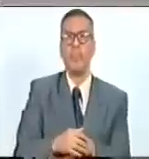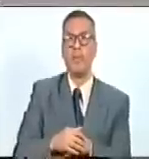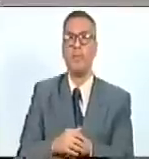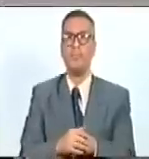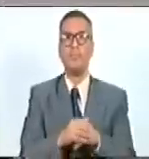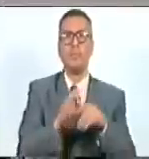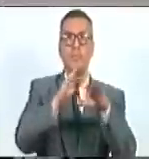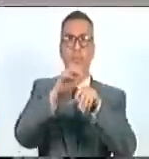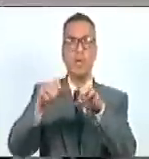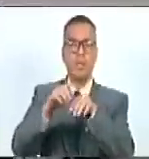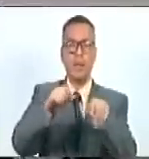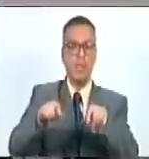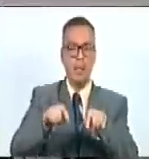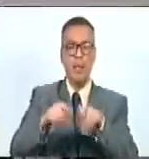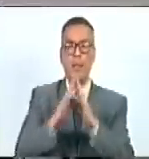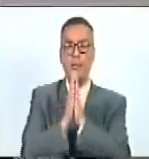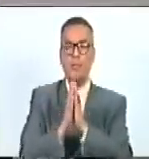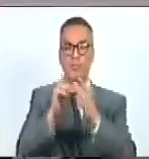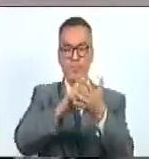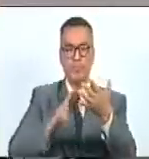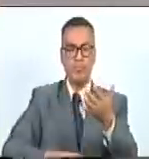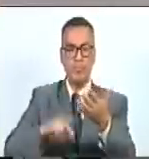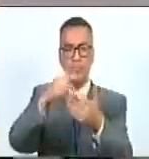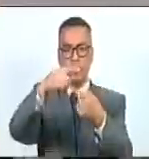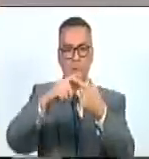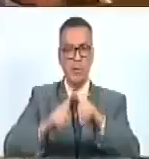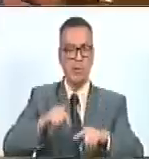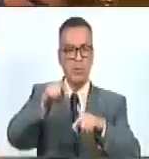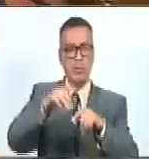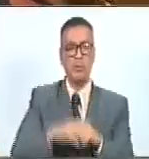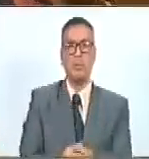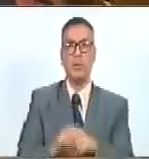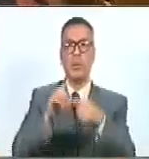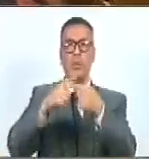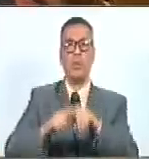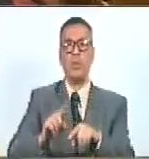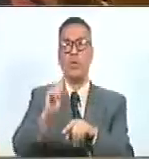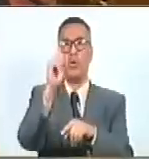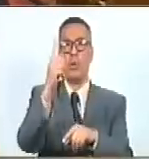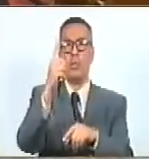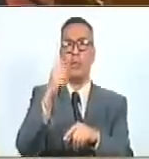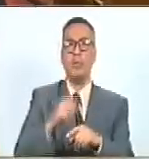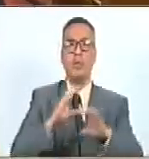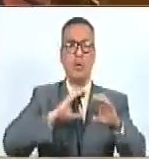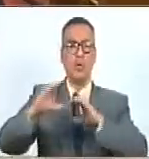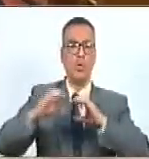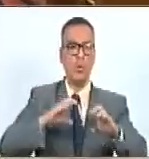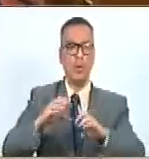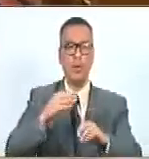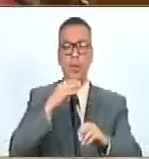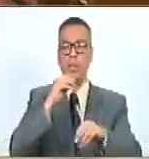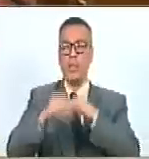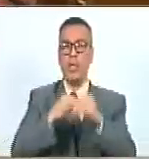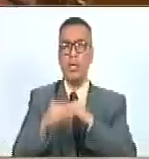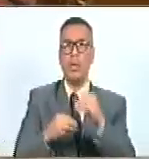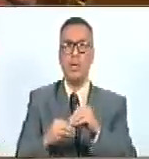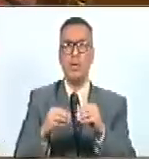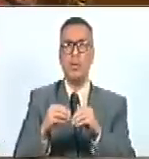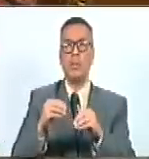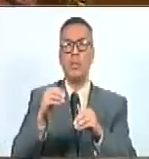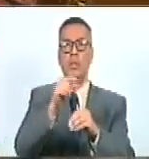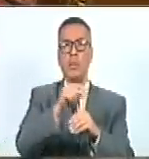Ciudadana secretaria, si no se da lectura a la cuenta. Cuenta número 1. Comunicaciones suscritas por las